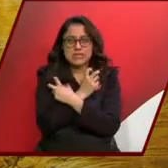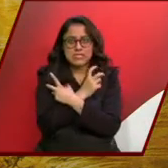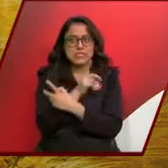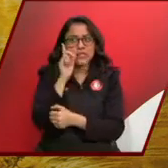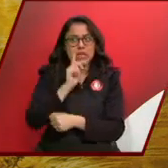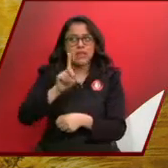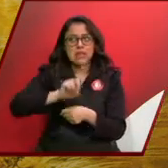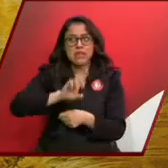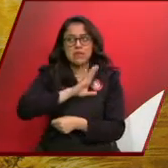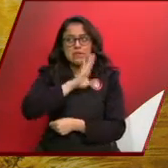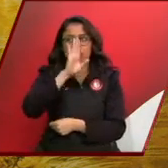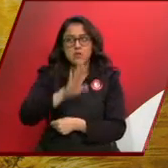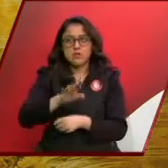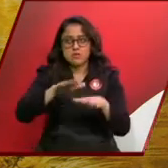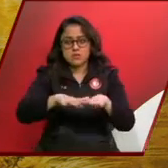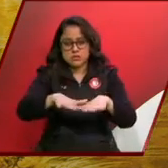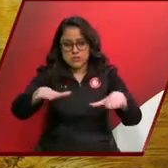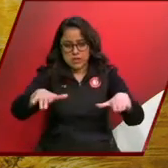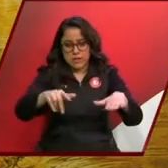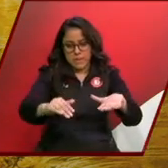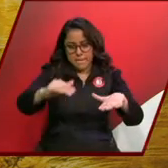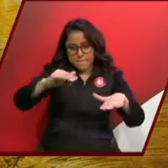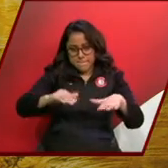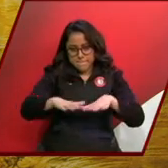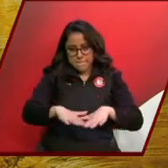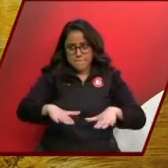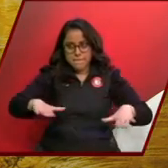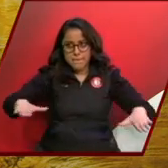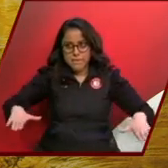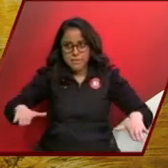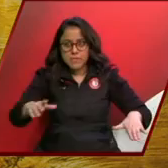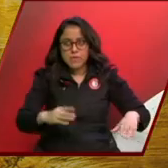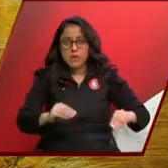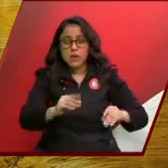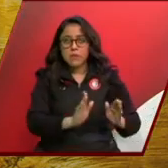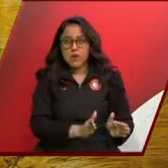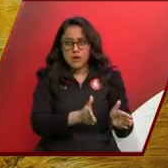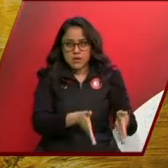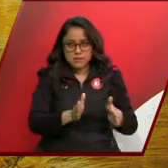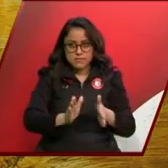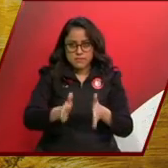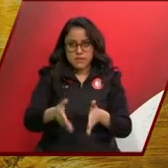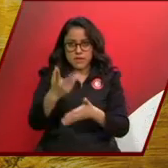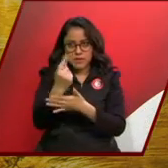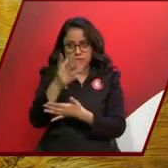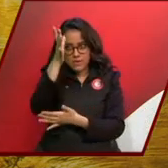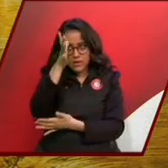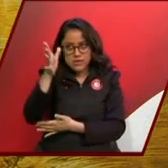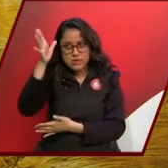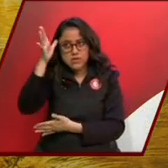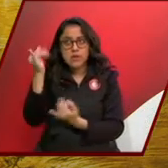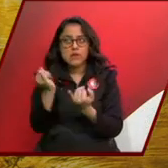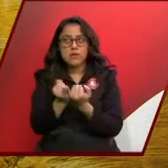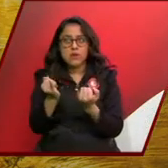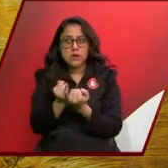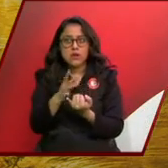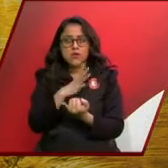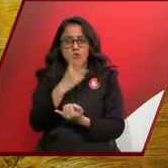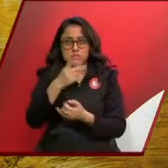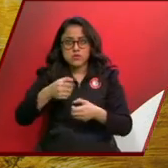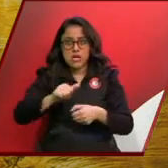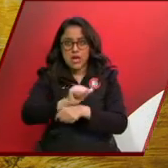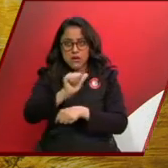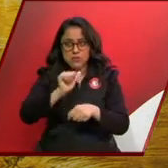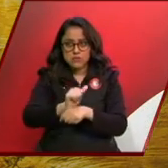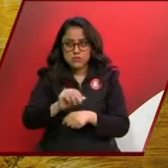Día de Muertos. Y en la parte de abajo se va a poner un cementerio con el logo de TV Azteca y el de A Quien Corresponda, con un carrito, con dos carritos